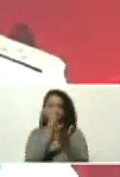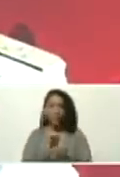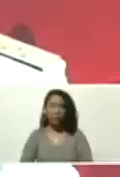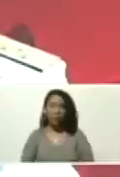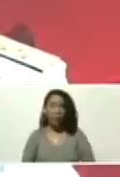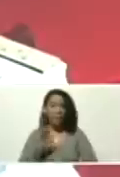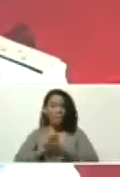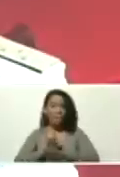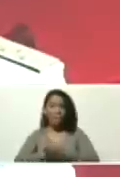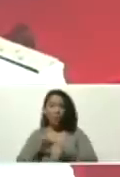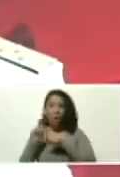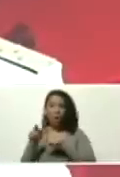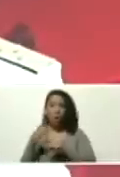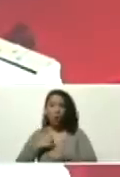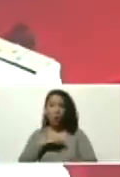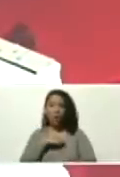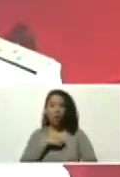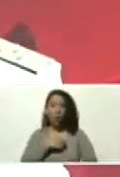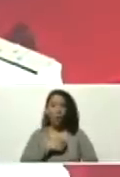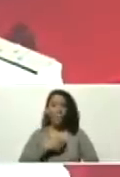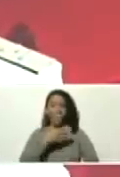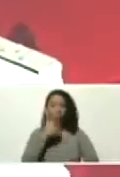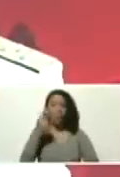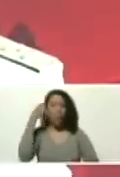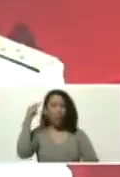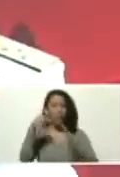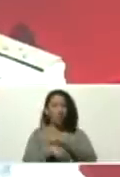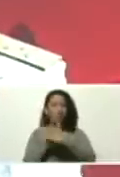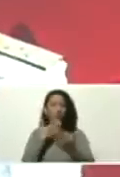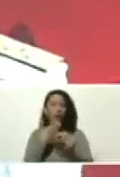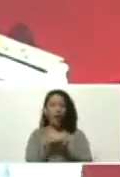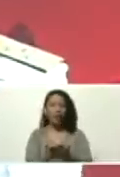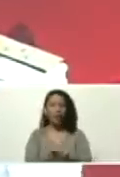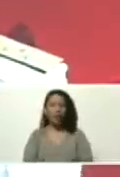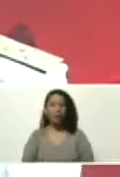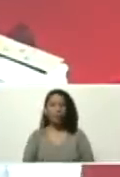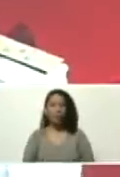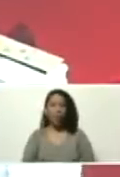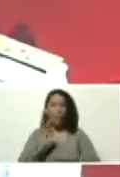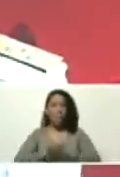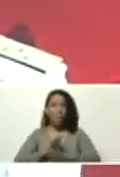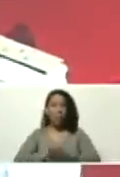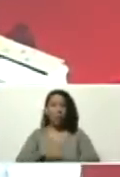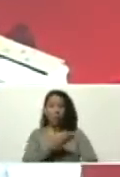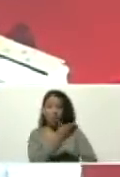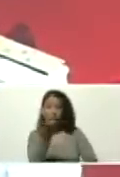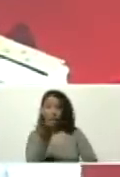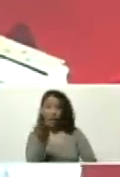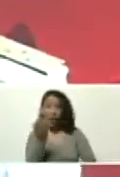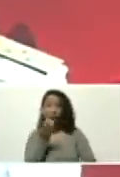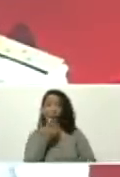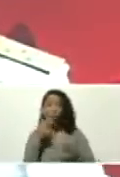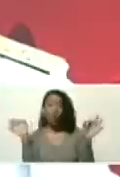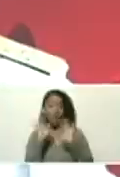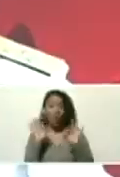Por eso, nuestro más ferviente y profundo agradecimiento, porque sin ustedes